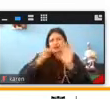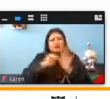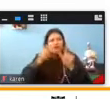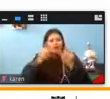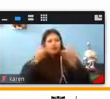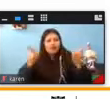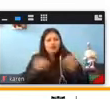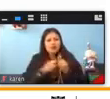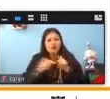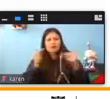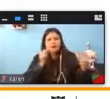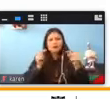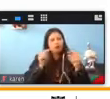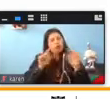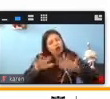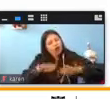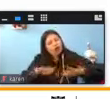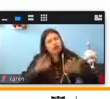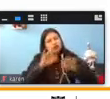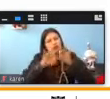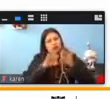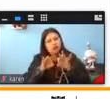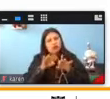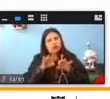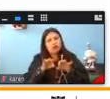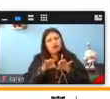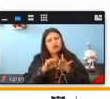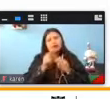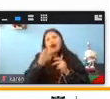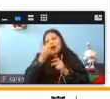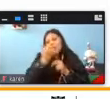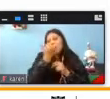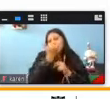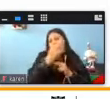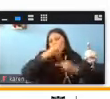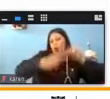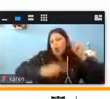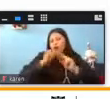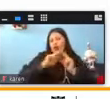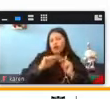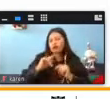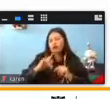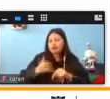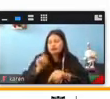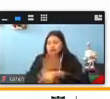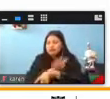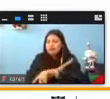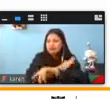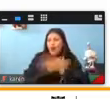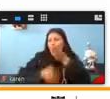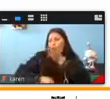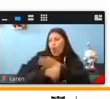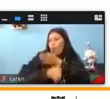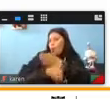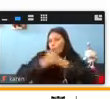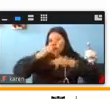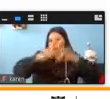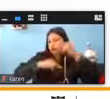escenarios en tensión y unos escenarios sobre los cuales la construcción de sentido está en continua